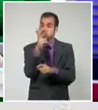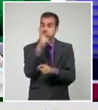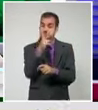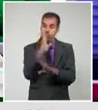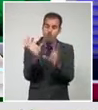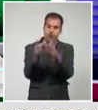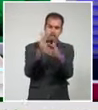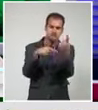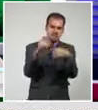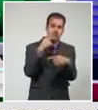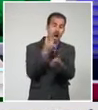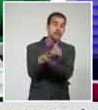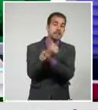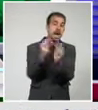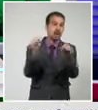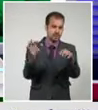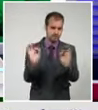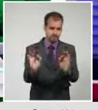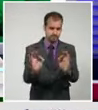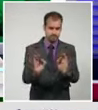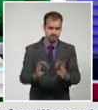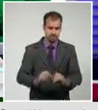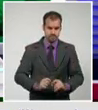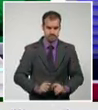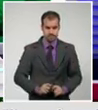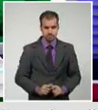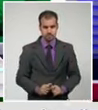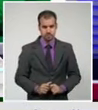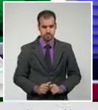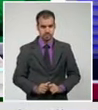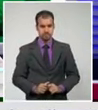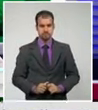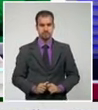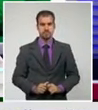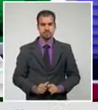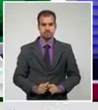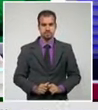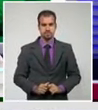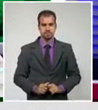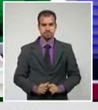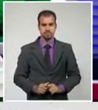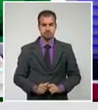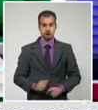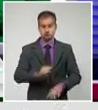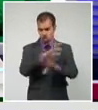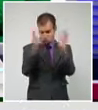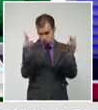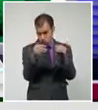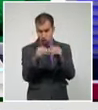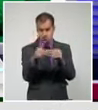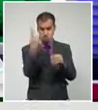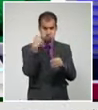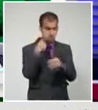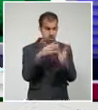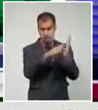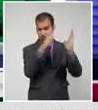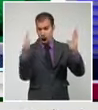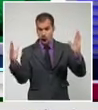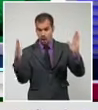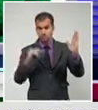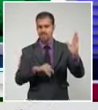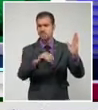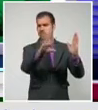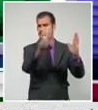de riesgo. Dije que el 52,4% y en el acumulado el